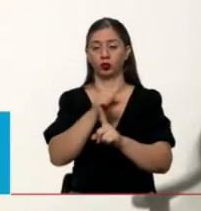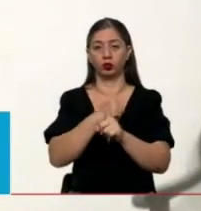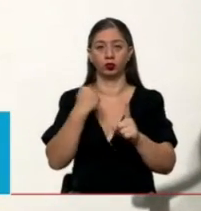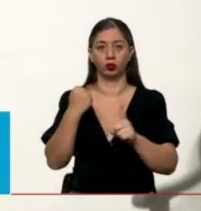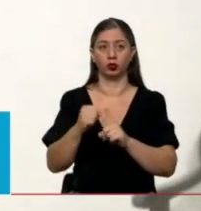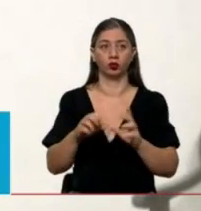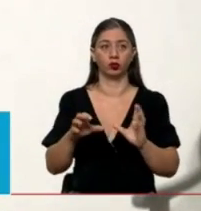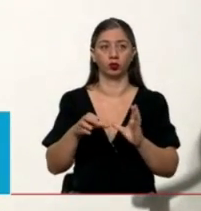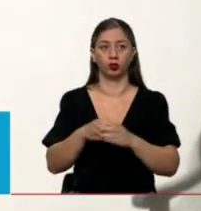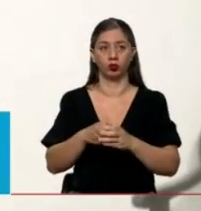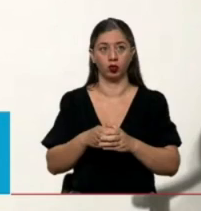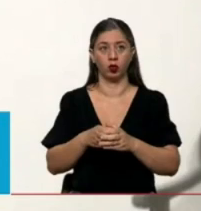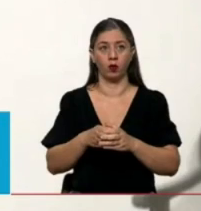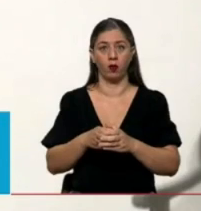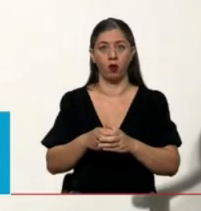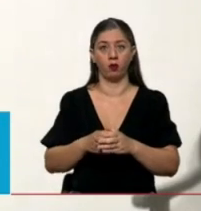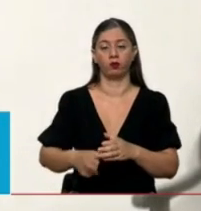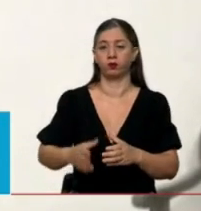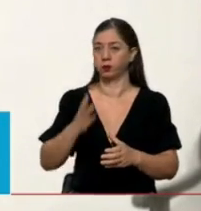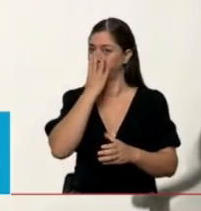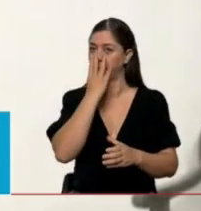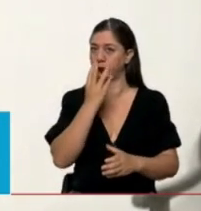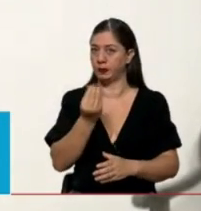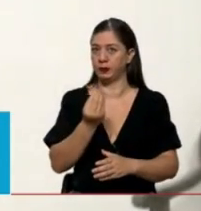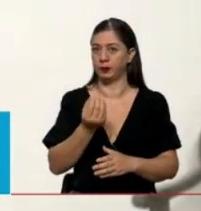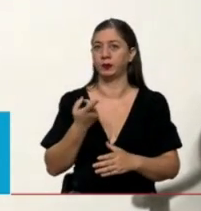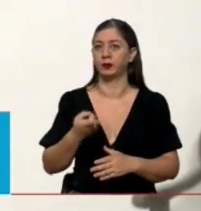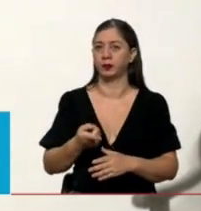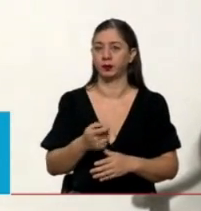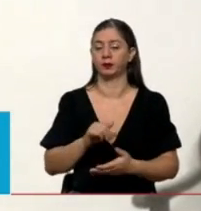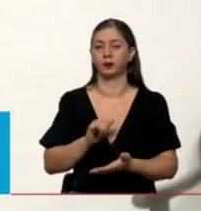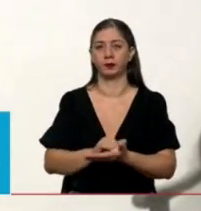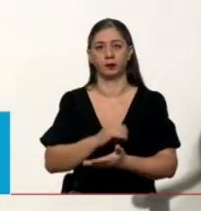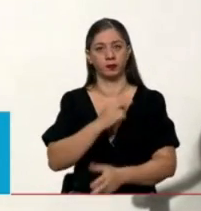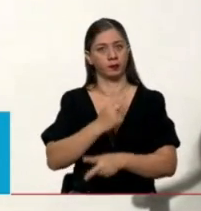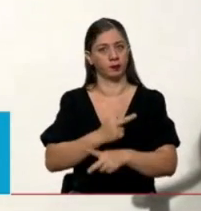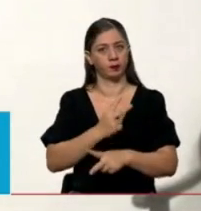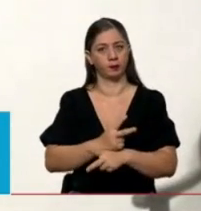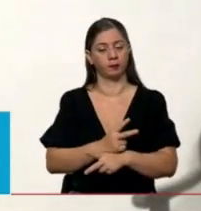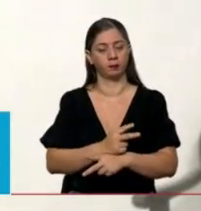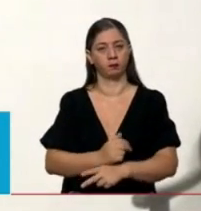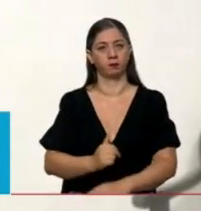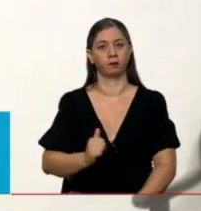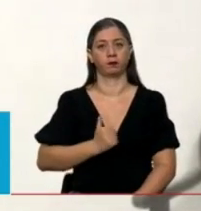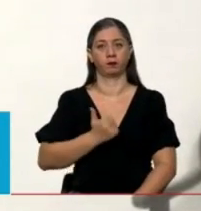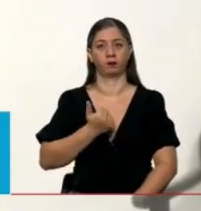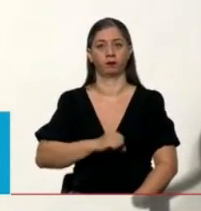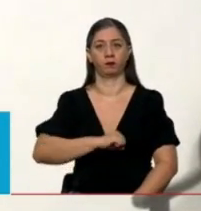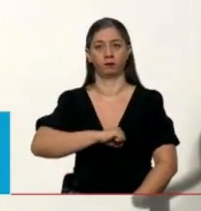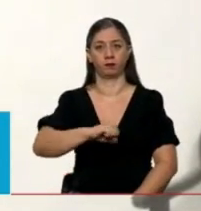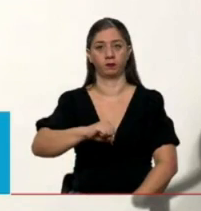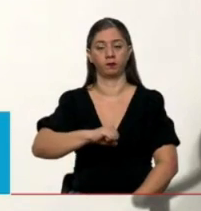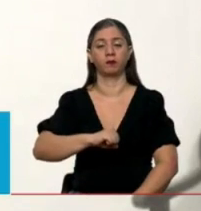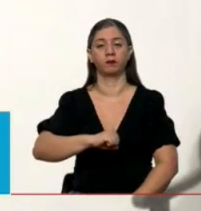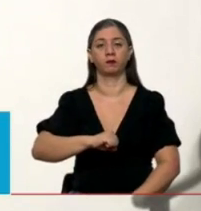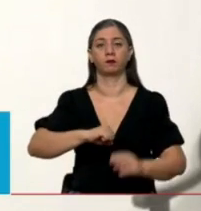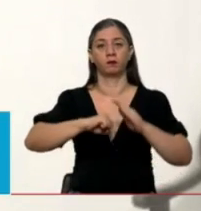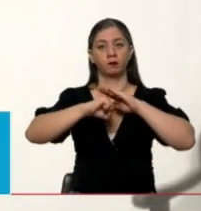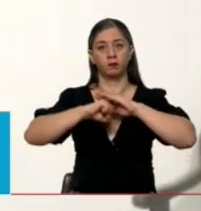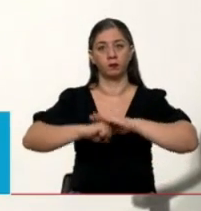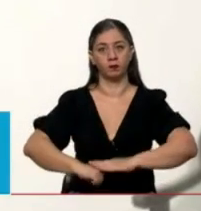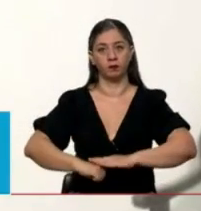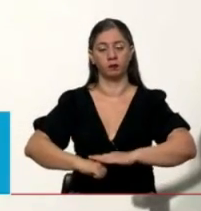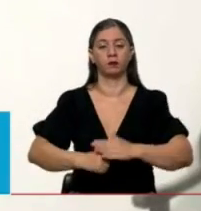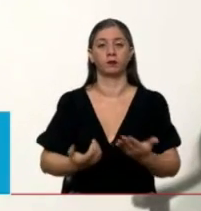parte de los grupos armados significan un permanente riesgo de violación a los derechos de la población. En esta zona, en